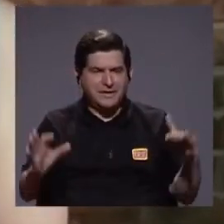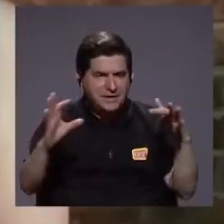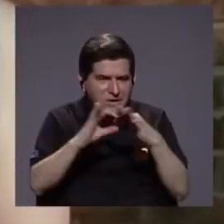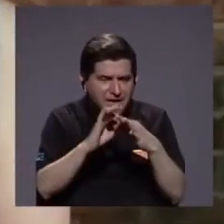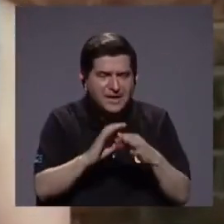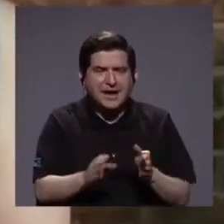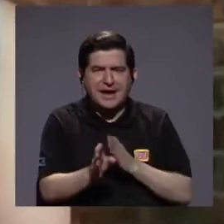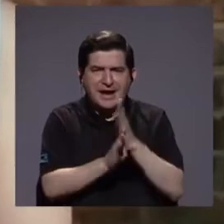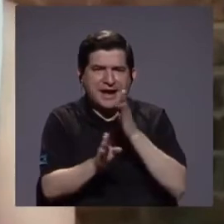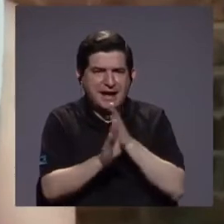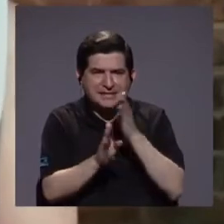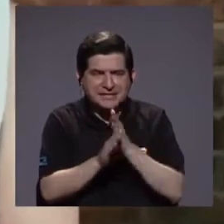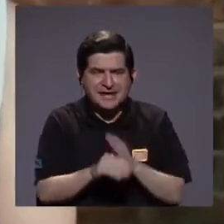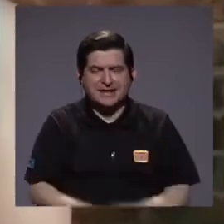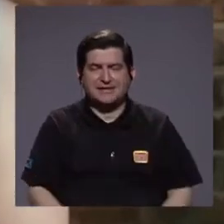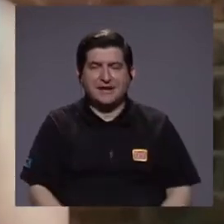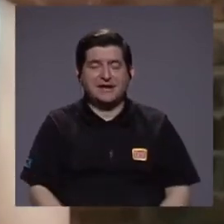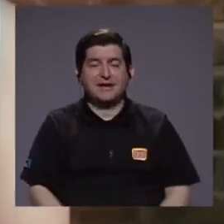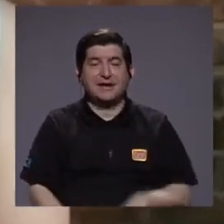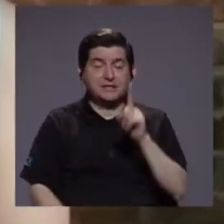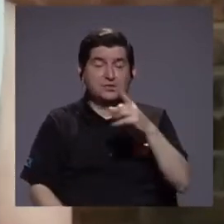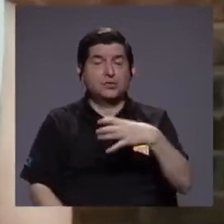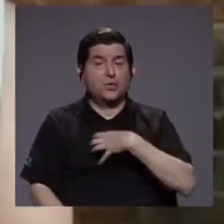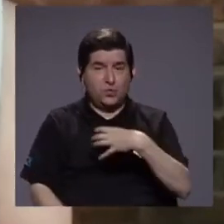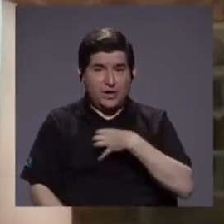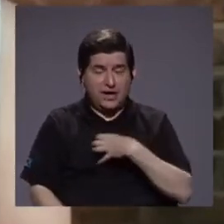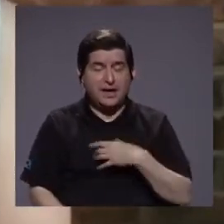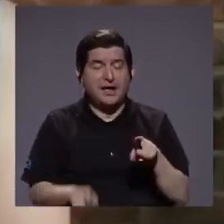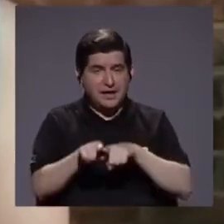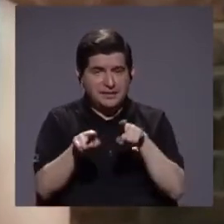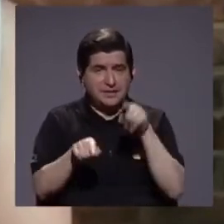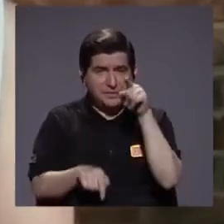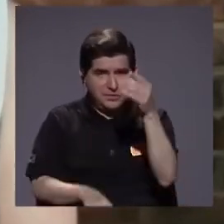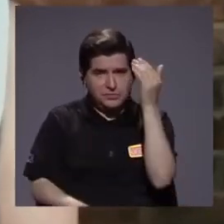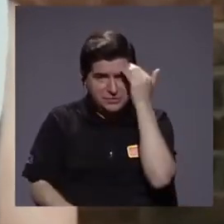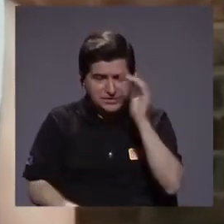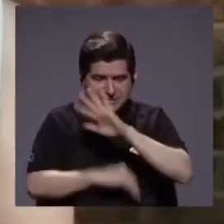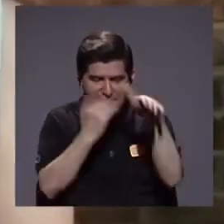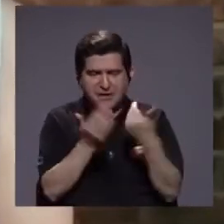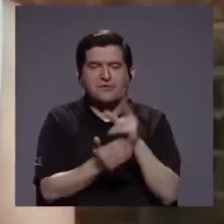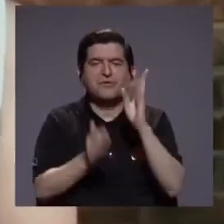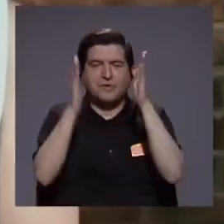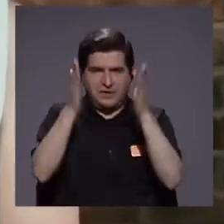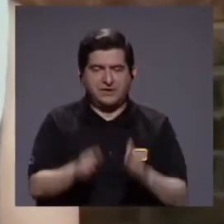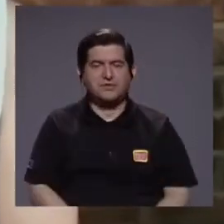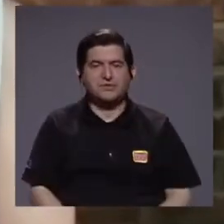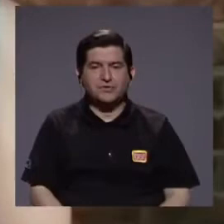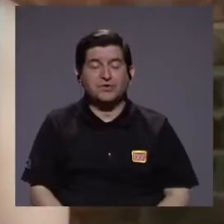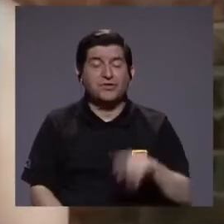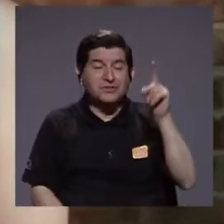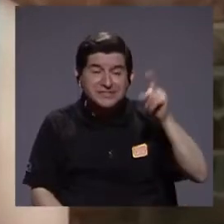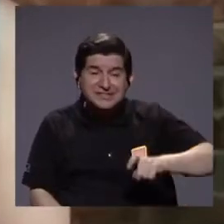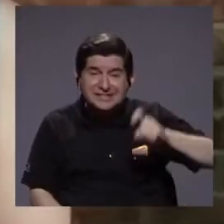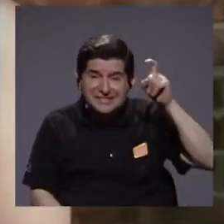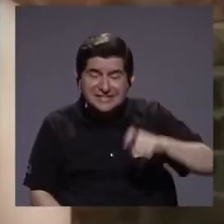carreras desconcentradas. Es una queja que usted también conoce, como todos los compañeros, de que se debe